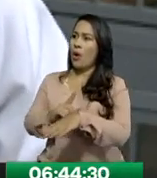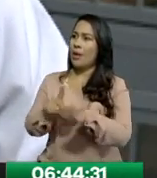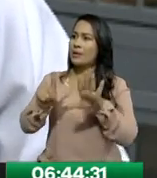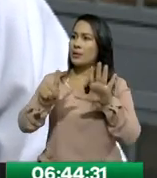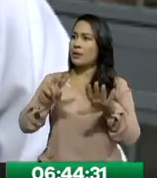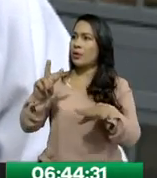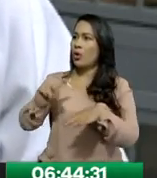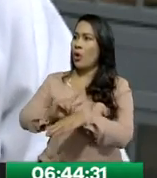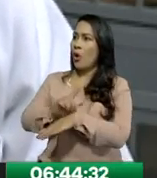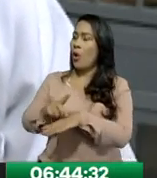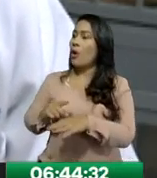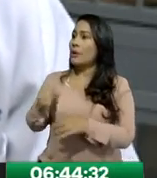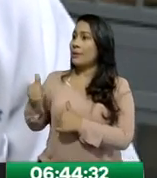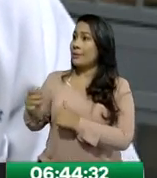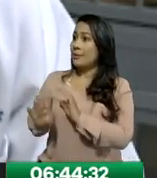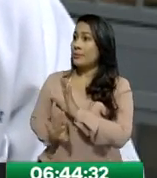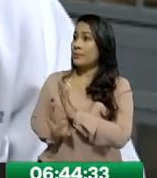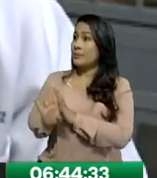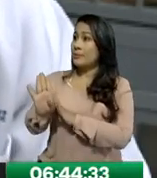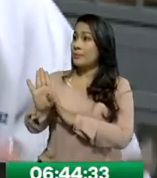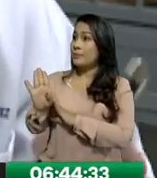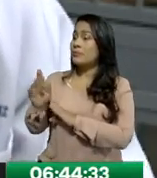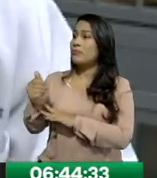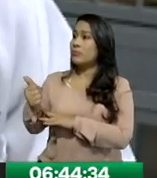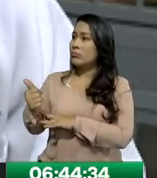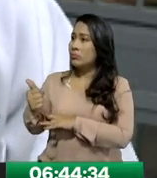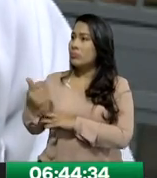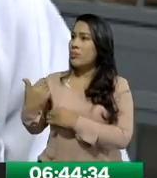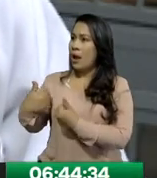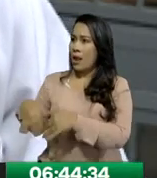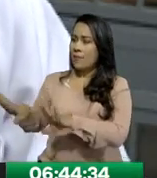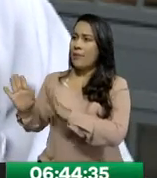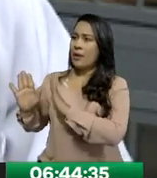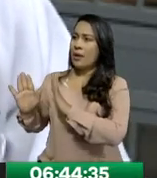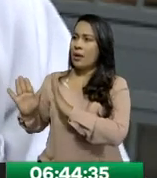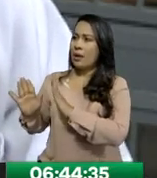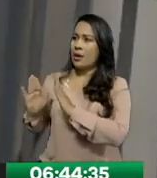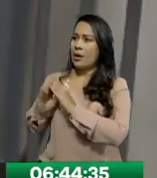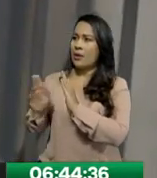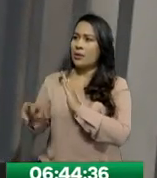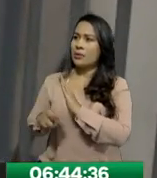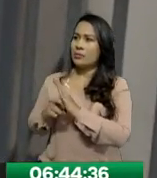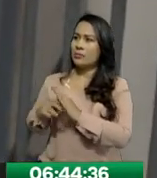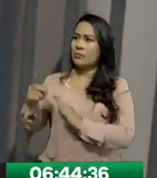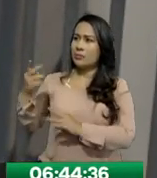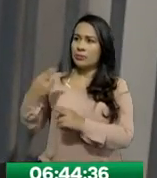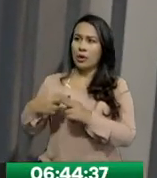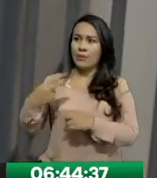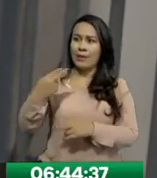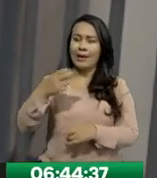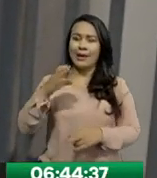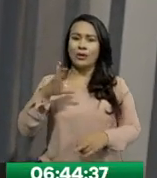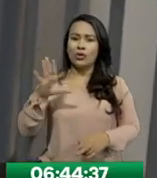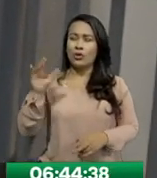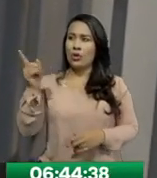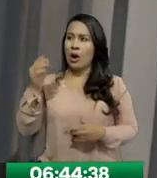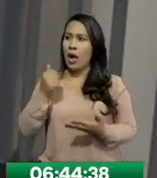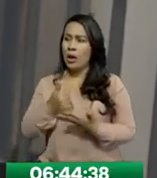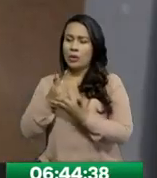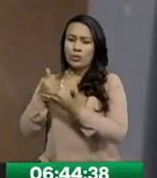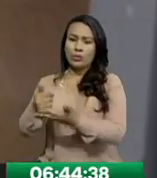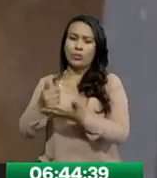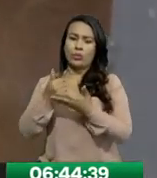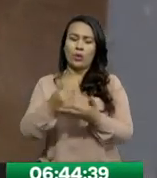horas no hay ninguna evolución desfavorable, pues le daremos el alta. Ya a este momento están fuera de peligro. Héctor Fundora, veterinario que atendió a los